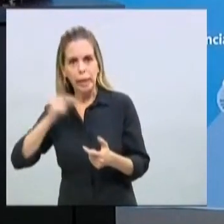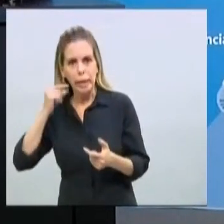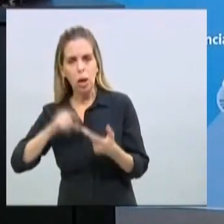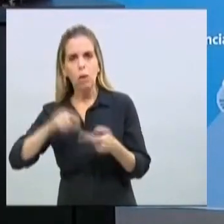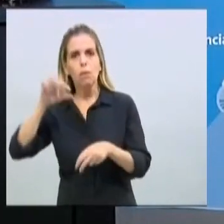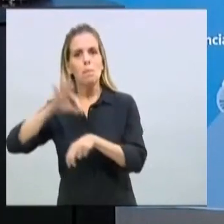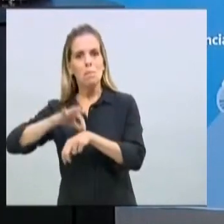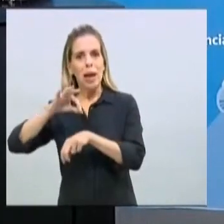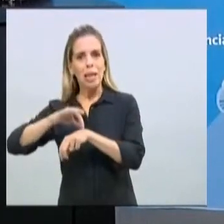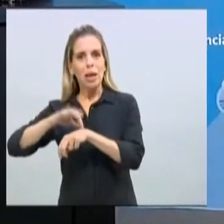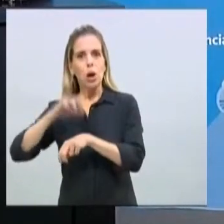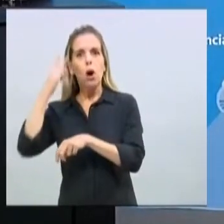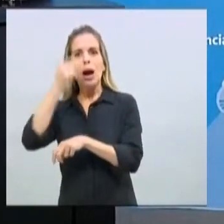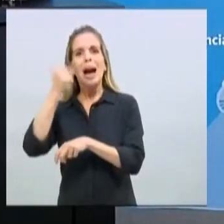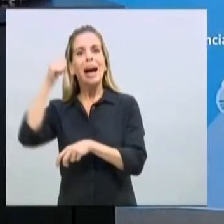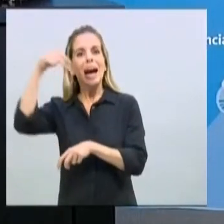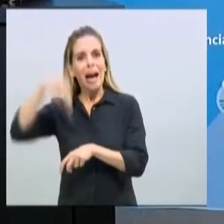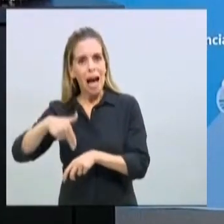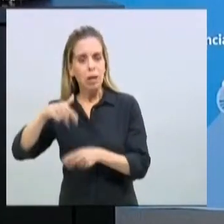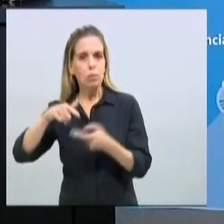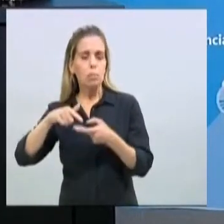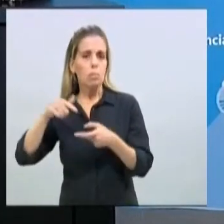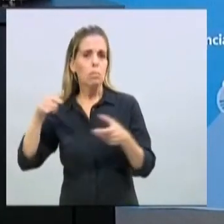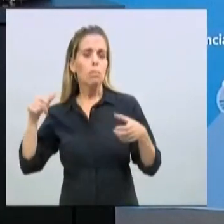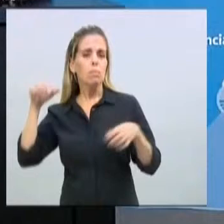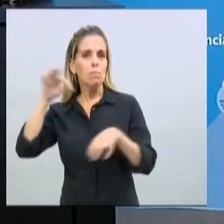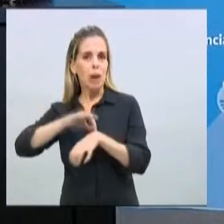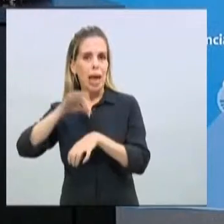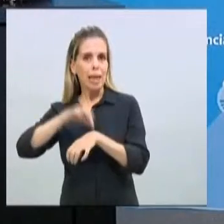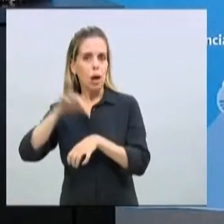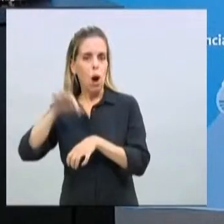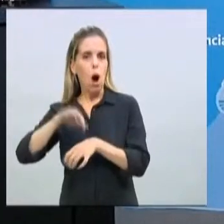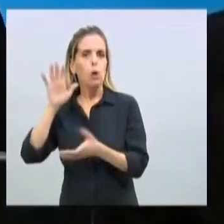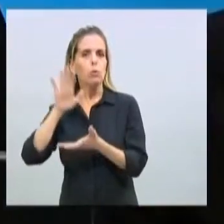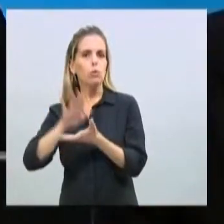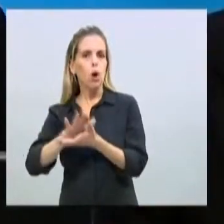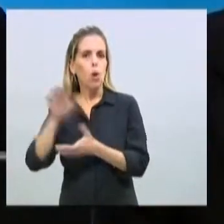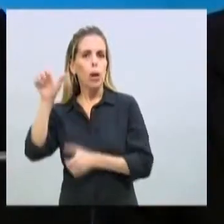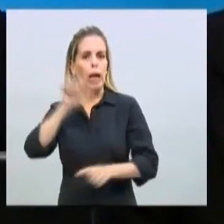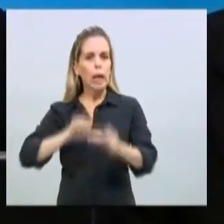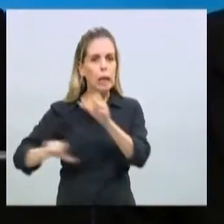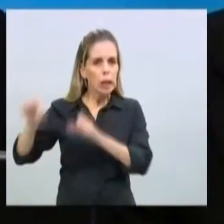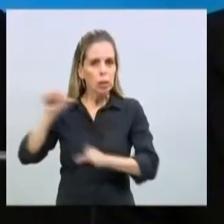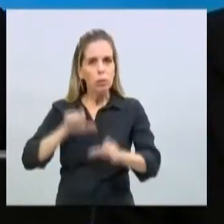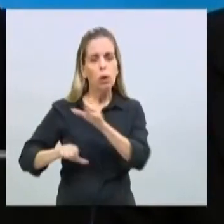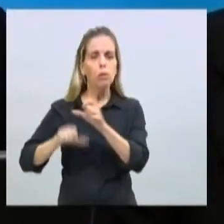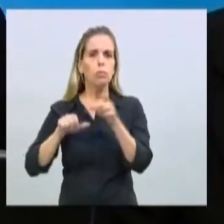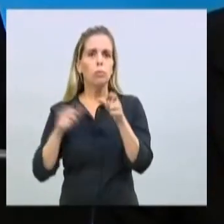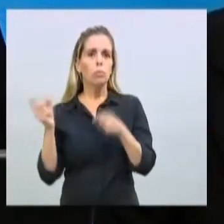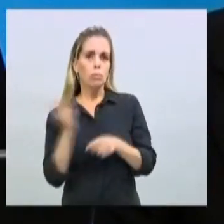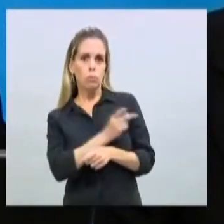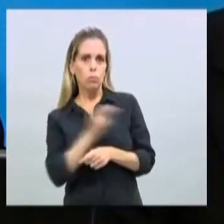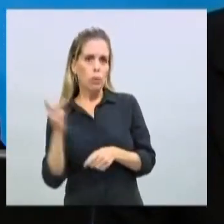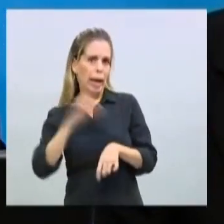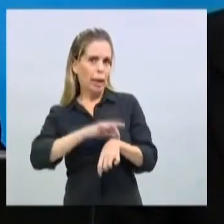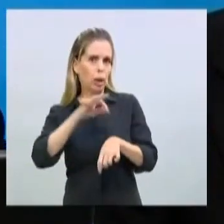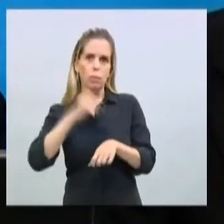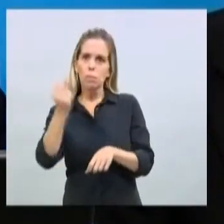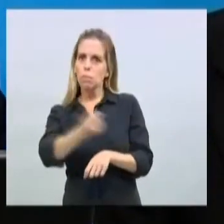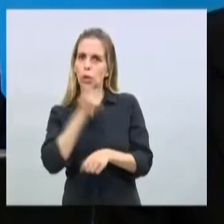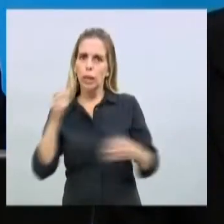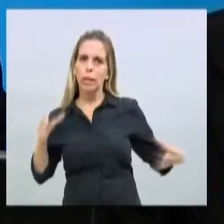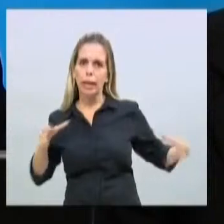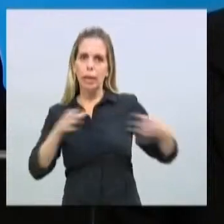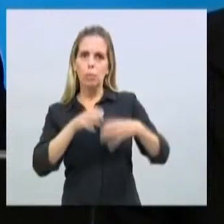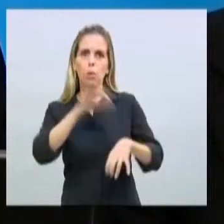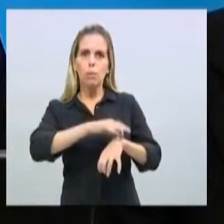son parte del equipo de epidemiólogos cuyo aporte es invalorable para poder tomar decisiones para alguien